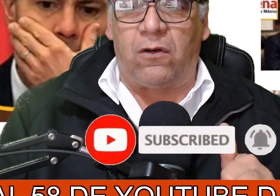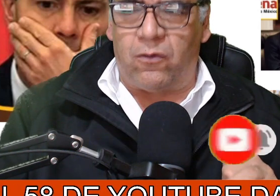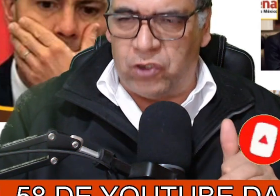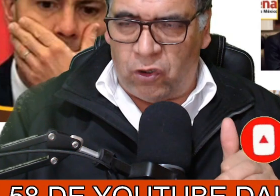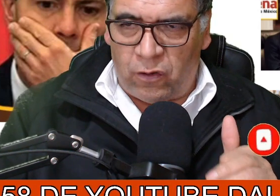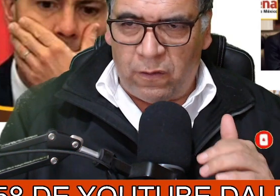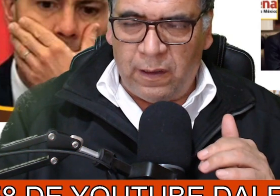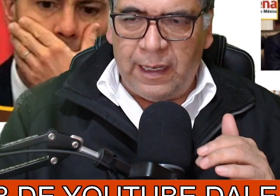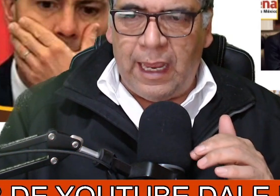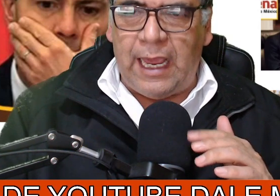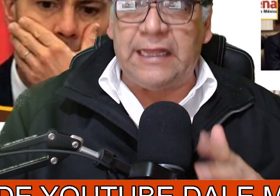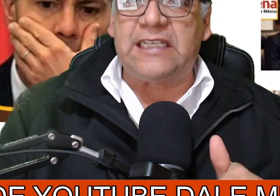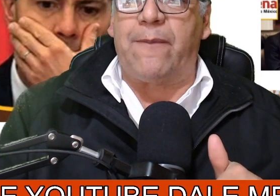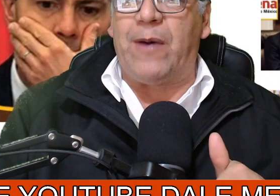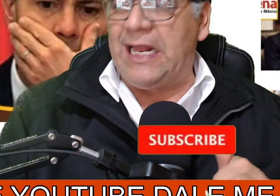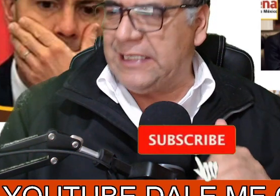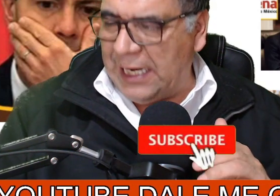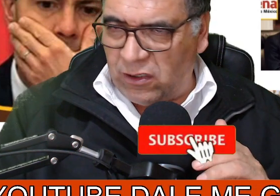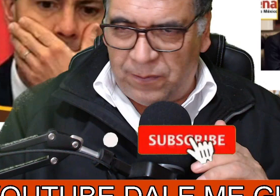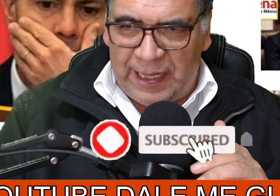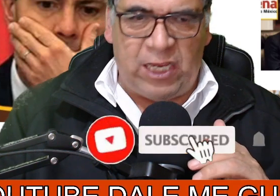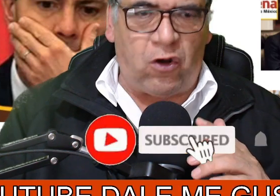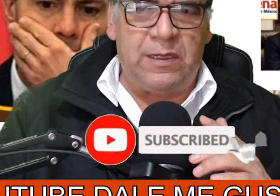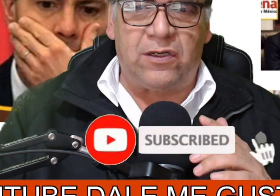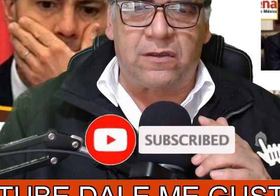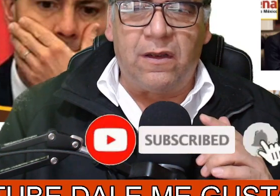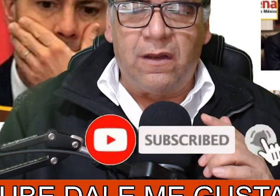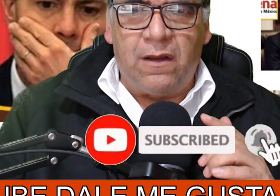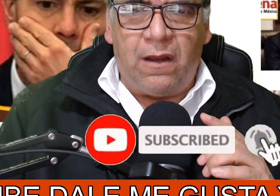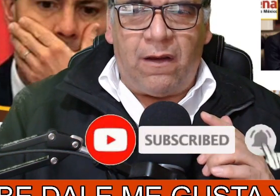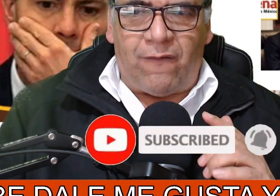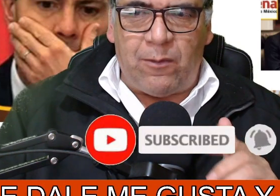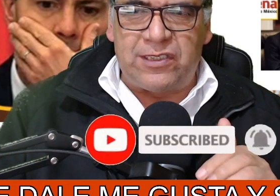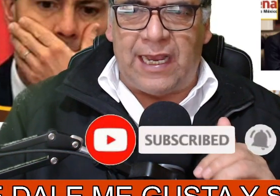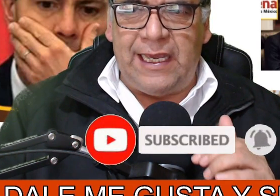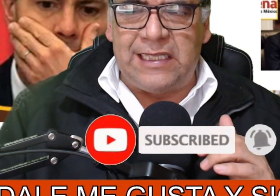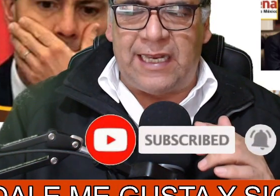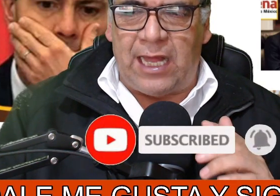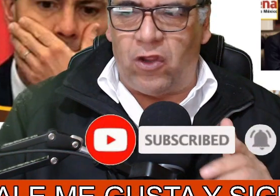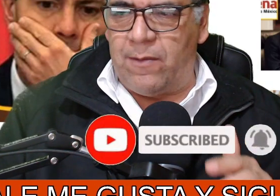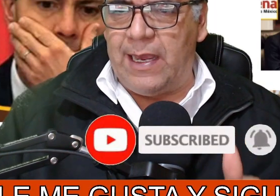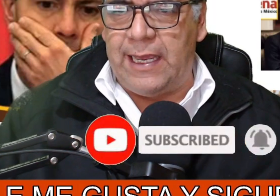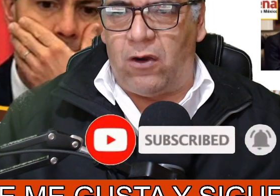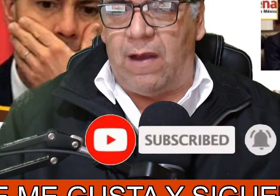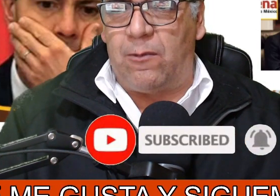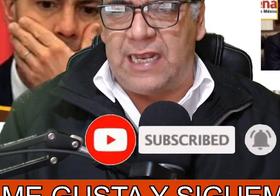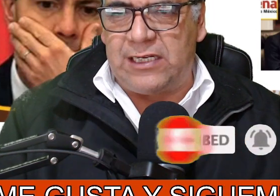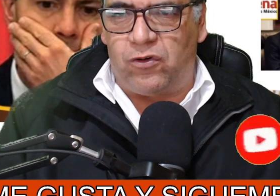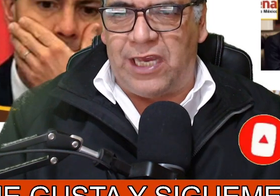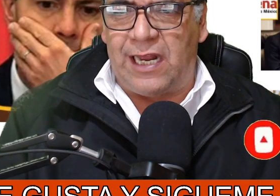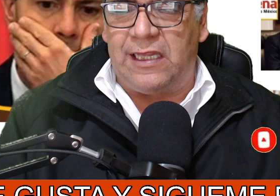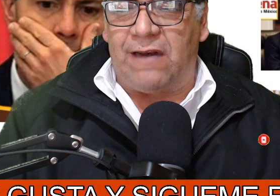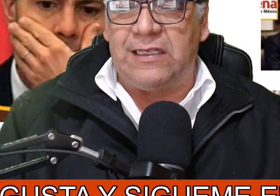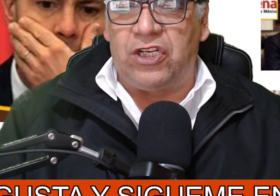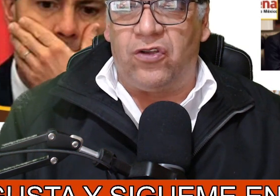de corrupción en desaparecer los fideicomisos. Vamos a ir al Senado de México, vamos a